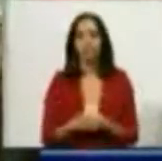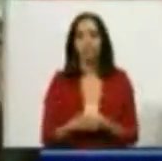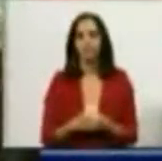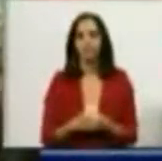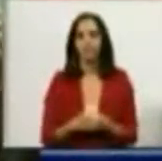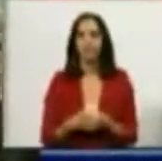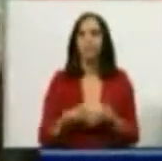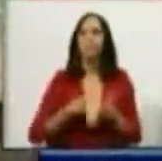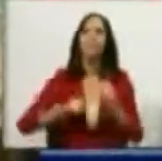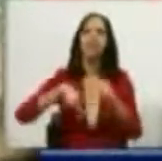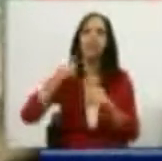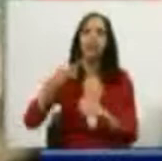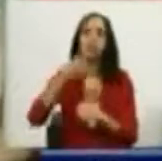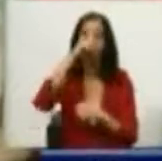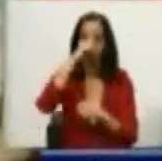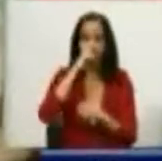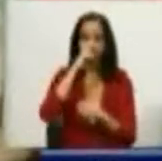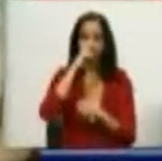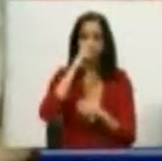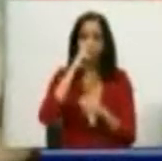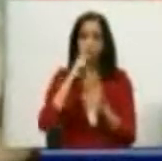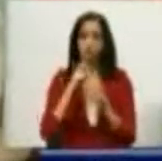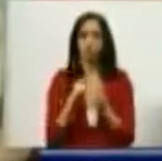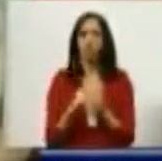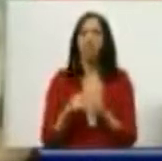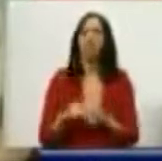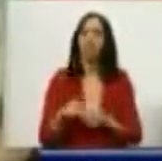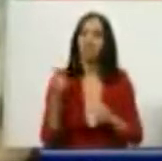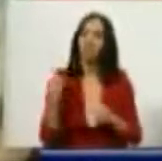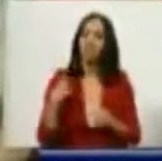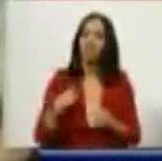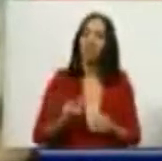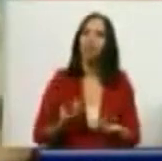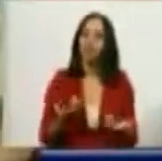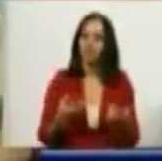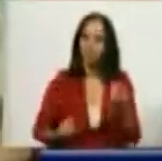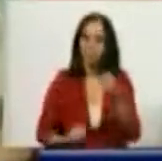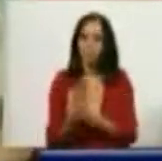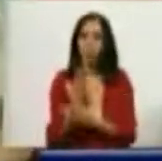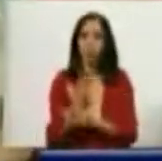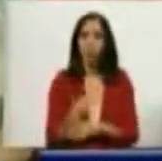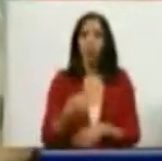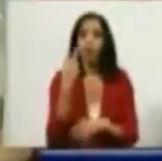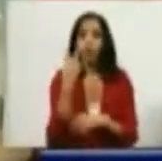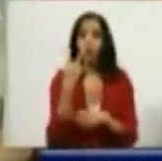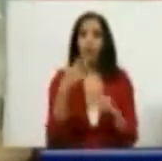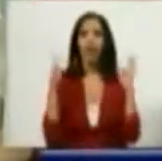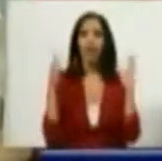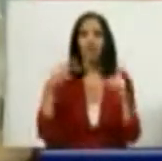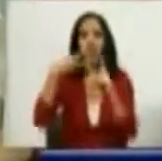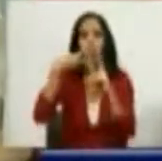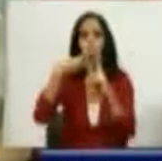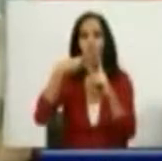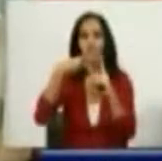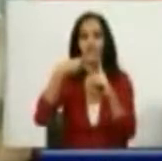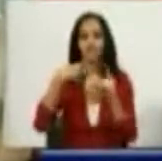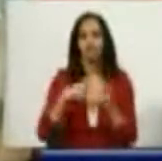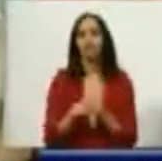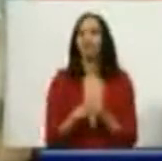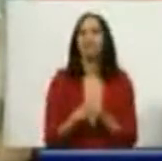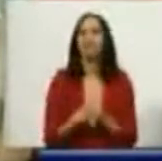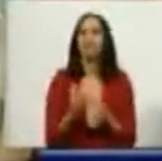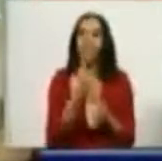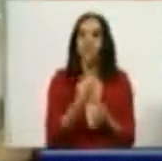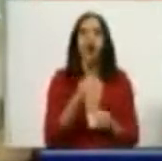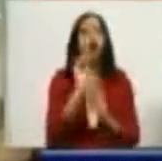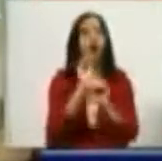el próximo año debemos estar también inaugurando los dos grandes hoteles el chelaton y Meliá que les voy